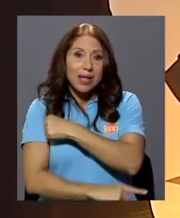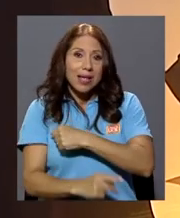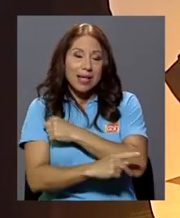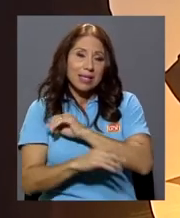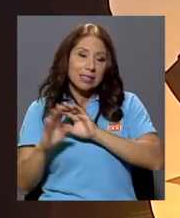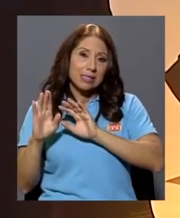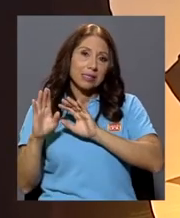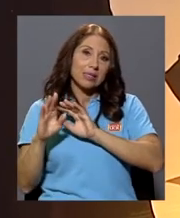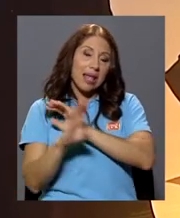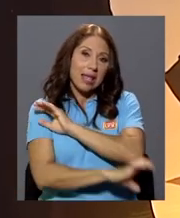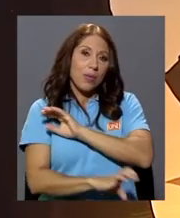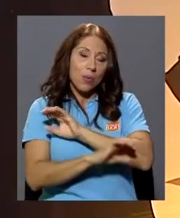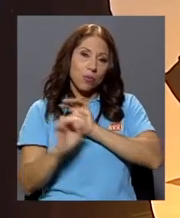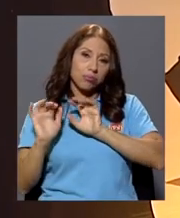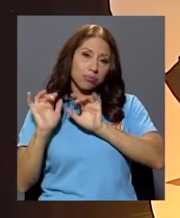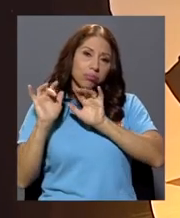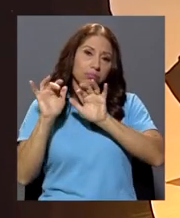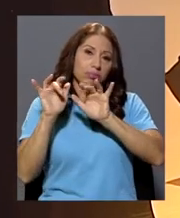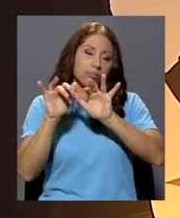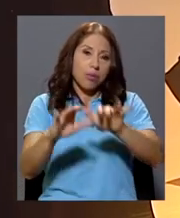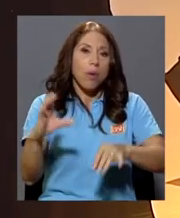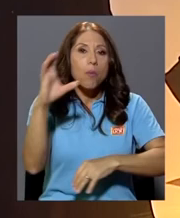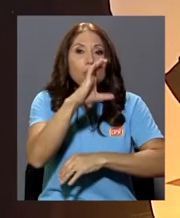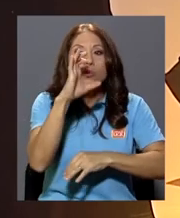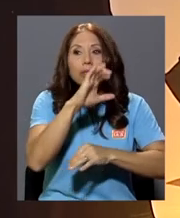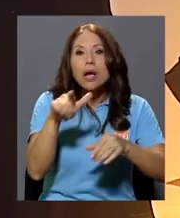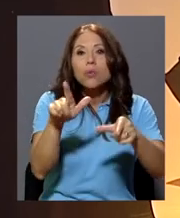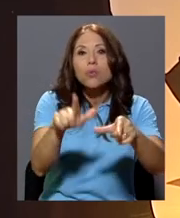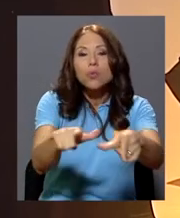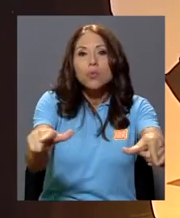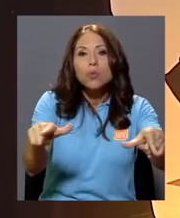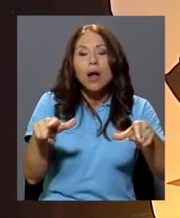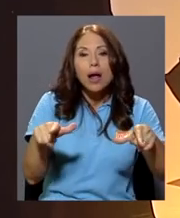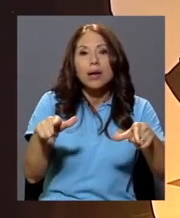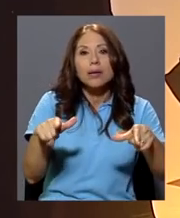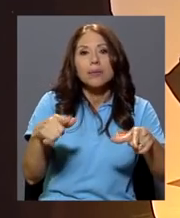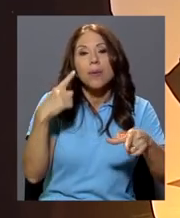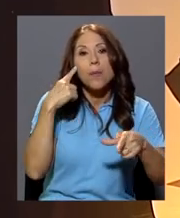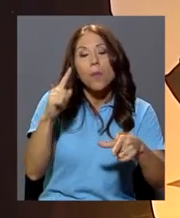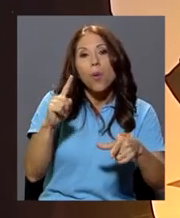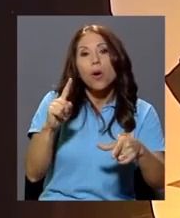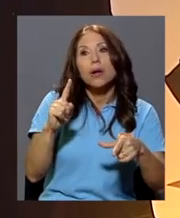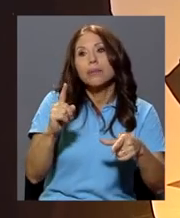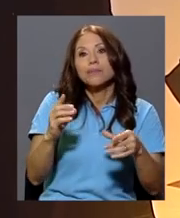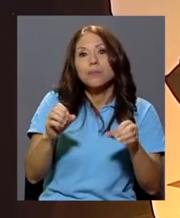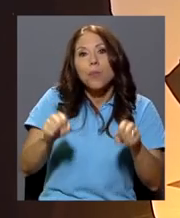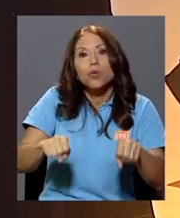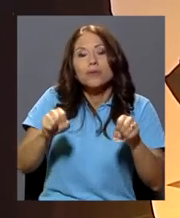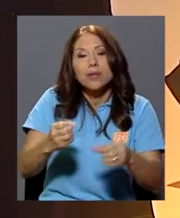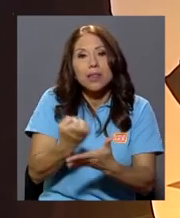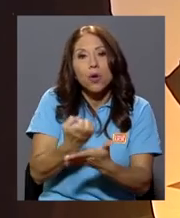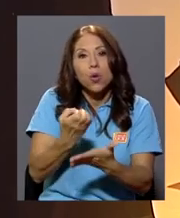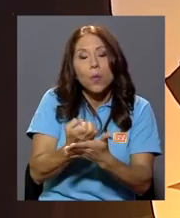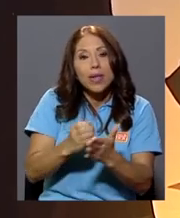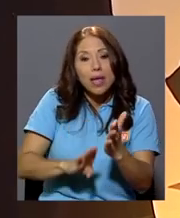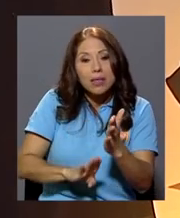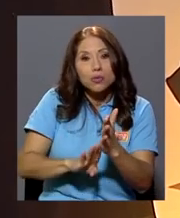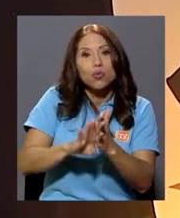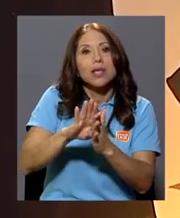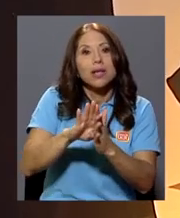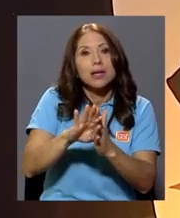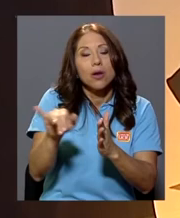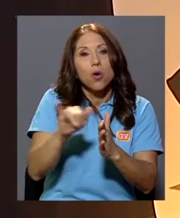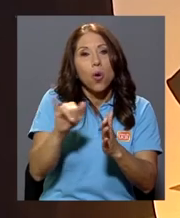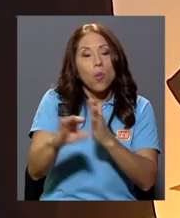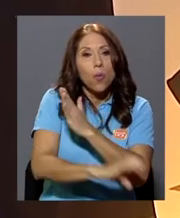que buscan refugio ante la posibilidad económica de surgir como migrante económico y en